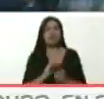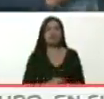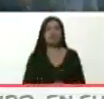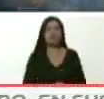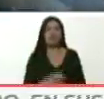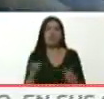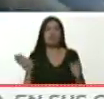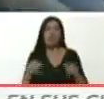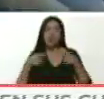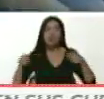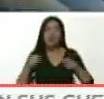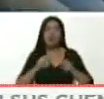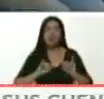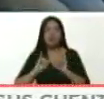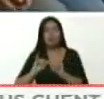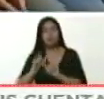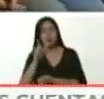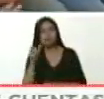los llaneros.